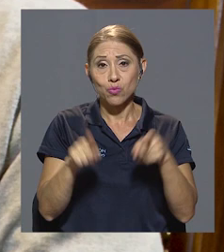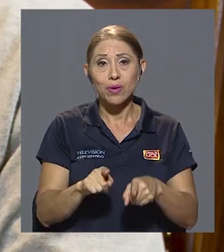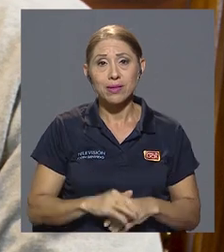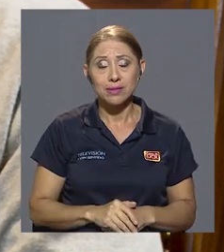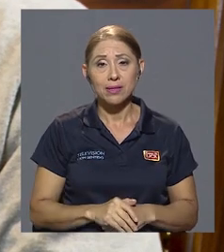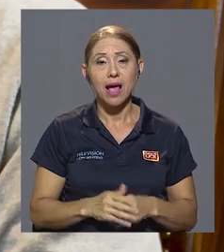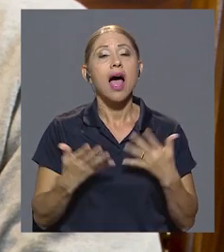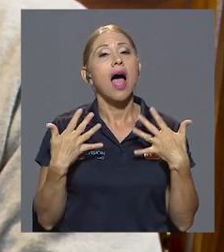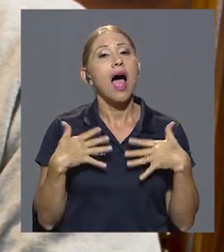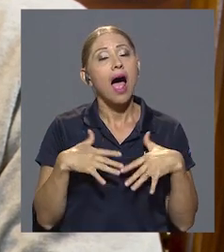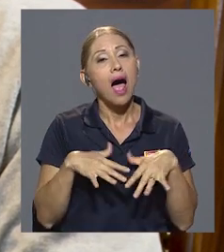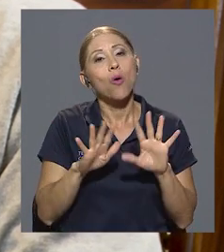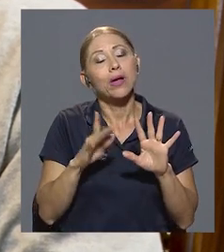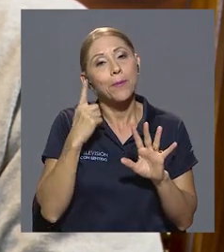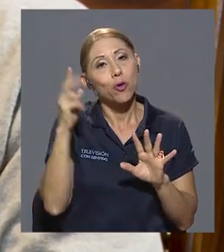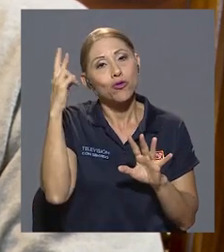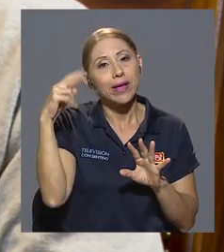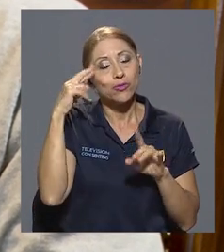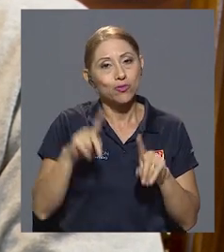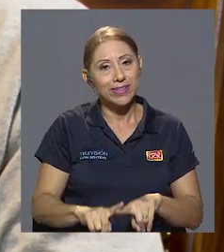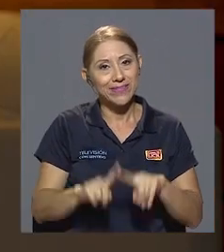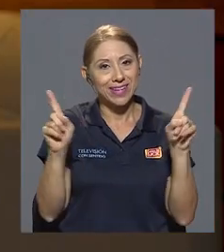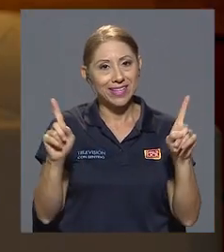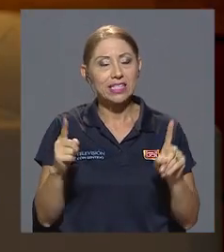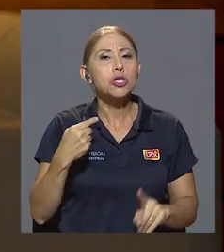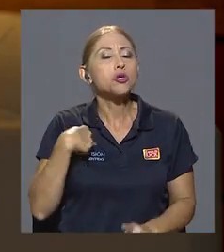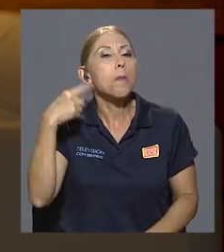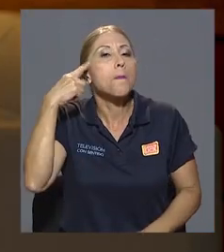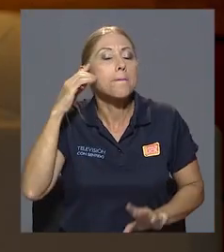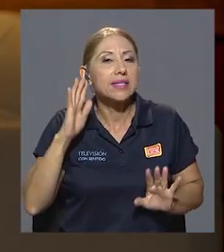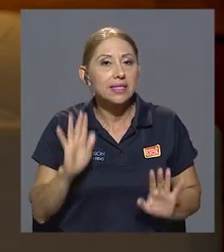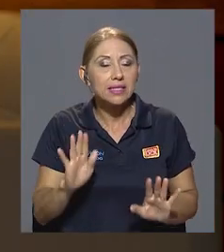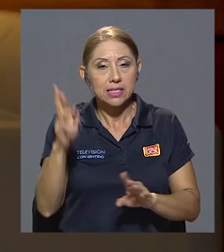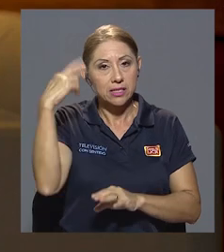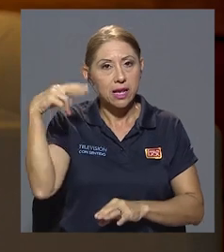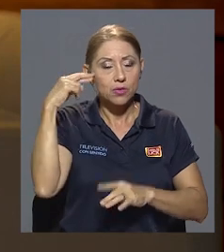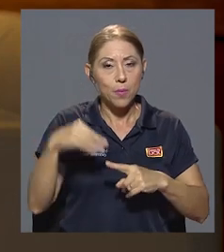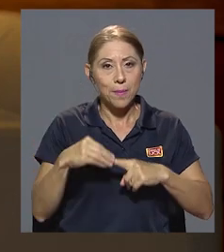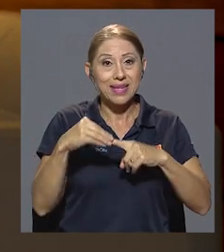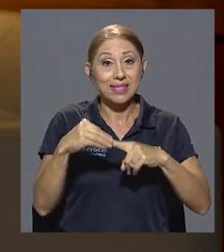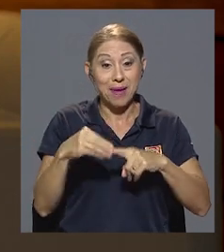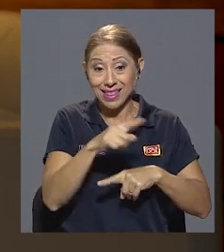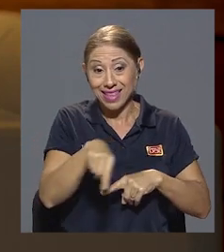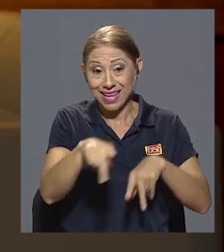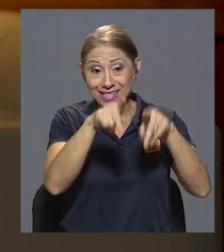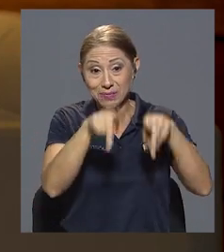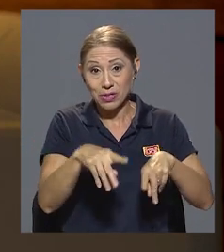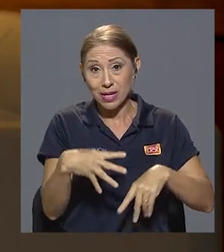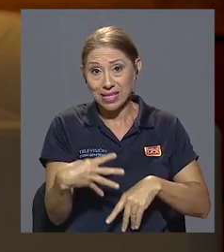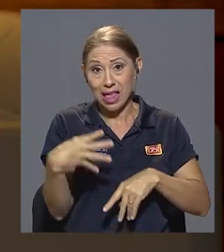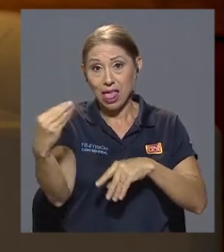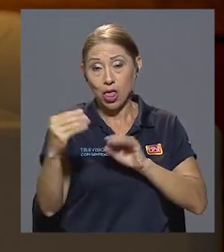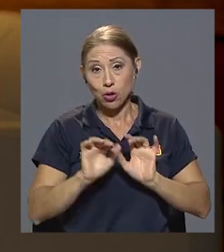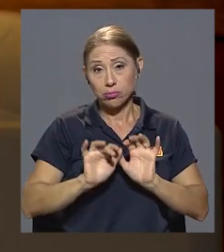sí aunque sea por otras razones yo supondría que la razón principal de estas migraciones que quedan